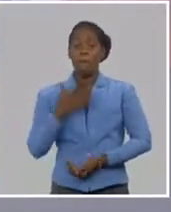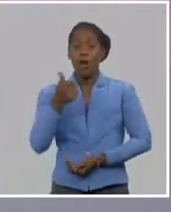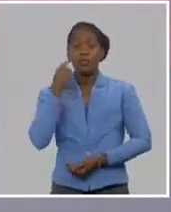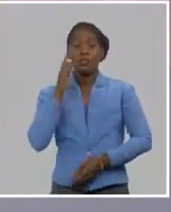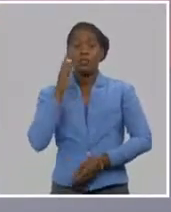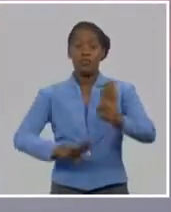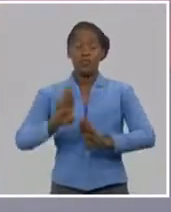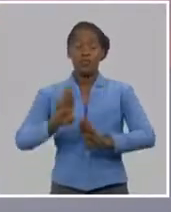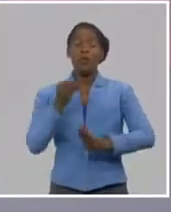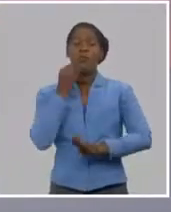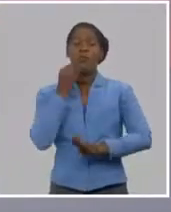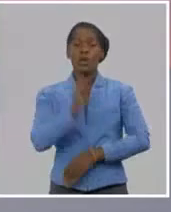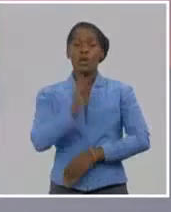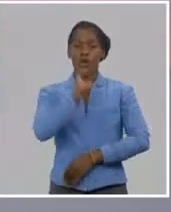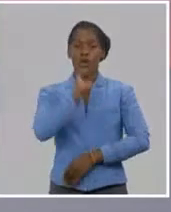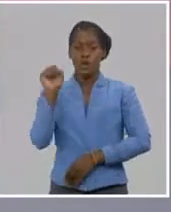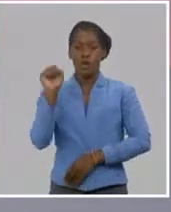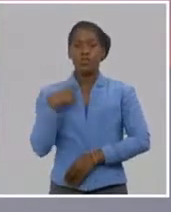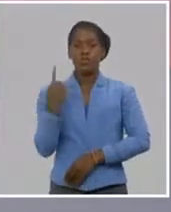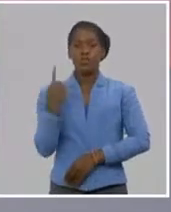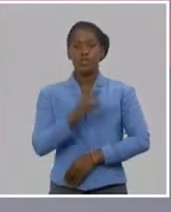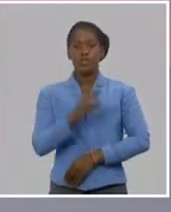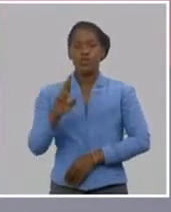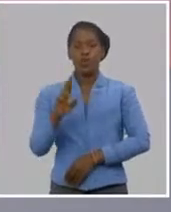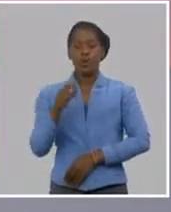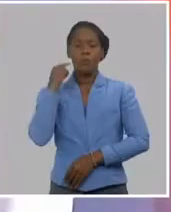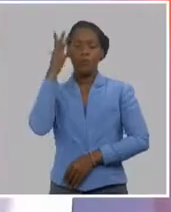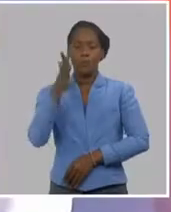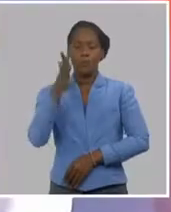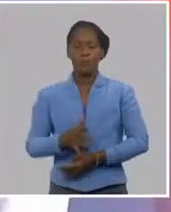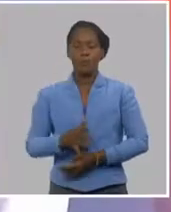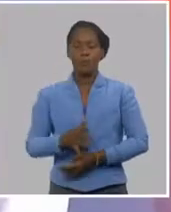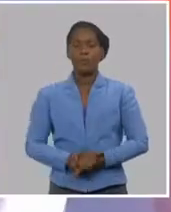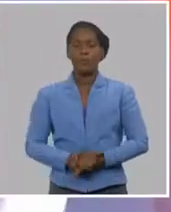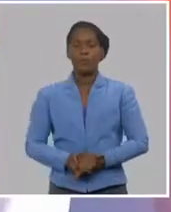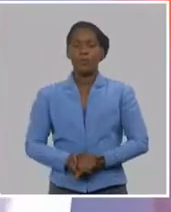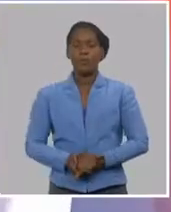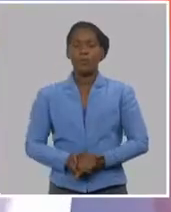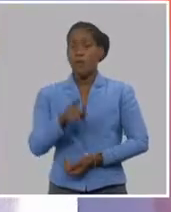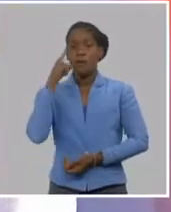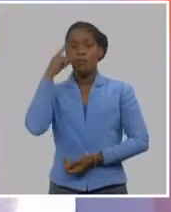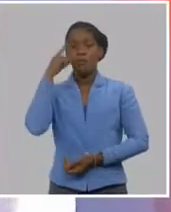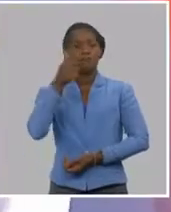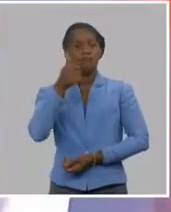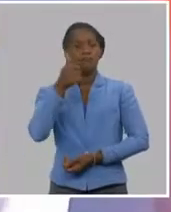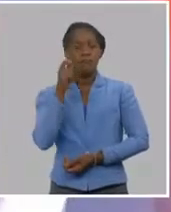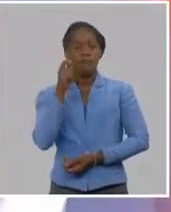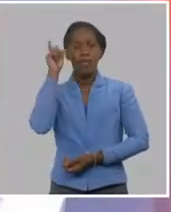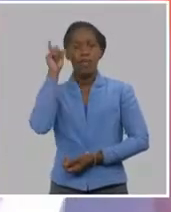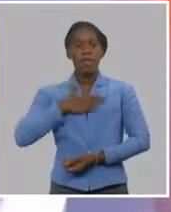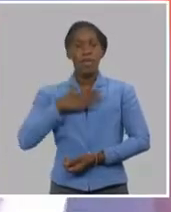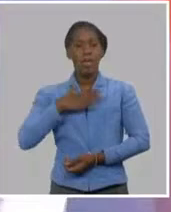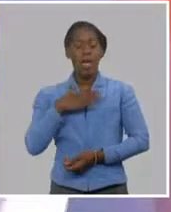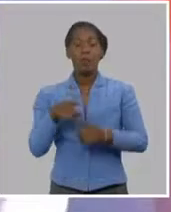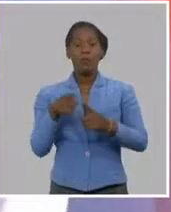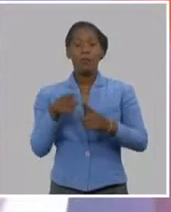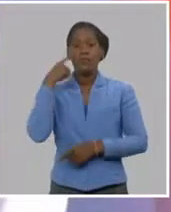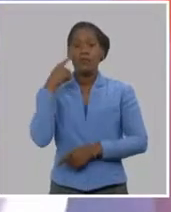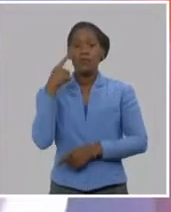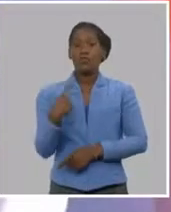podremos hablar de Revolución Cubana. Bueno, mientras tengamos este ciclo, podremos hablar de Revolución Cubana, y mientras tengamos jóvenes como tú,